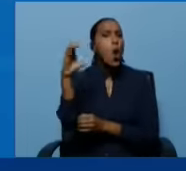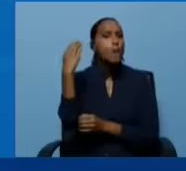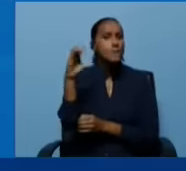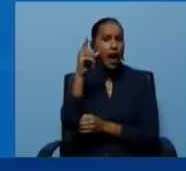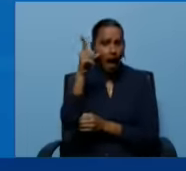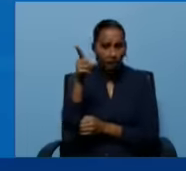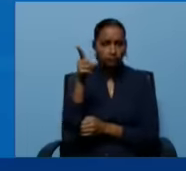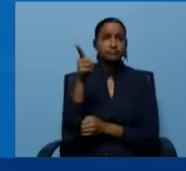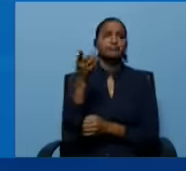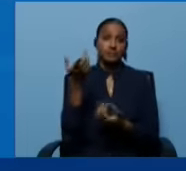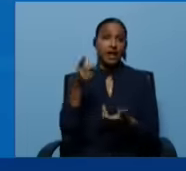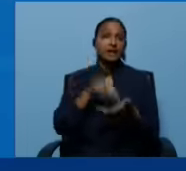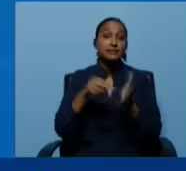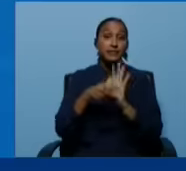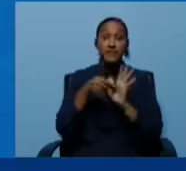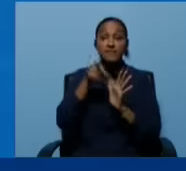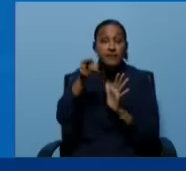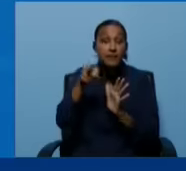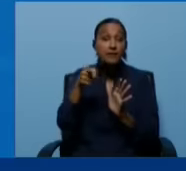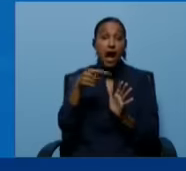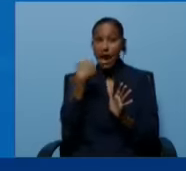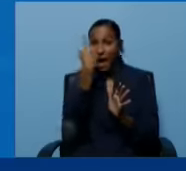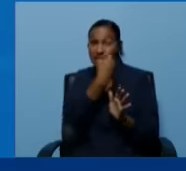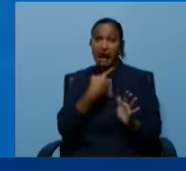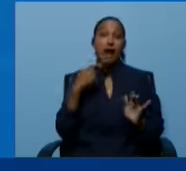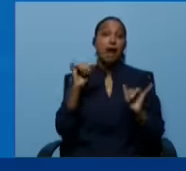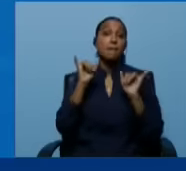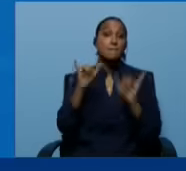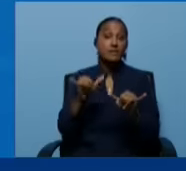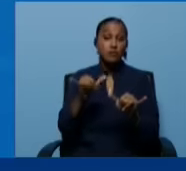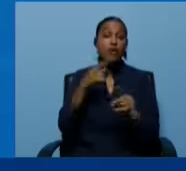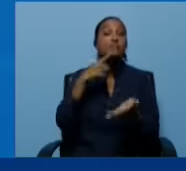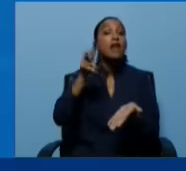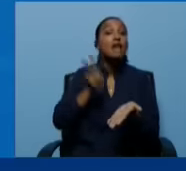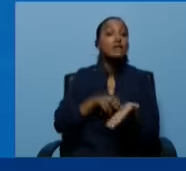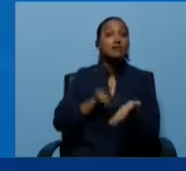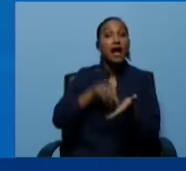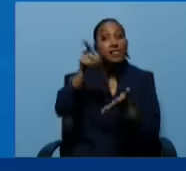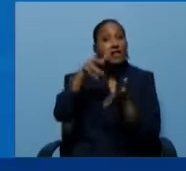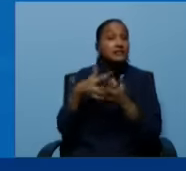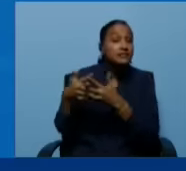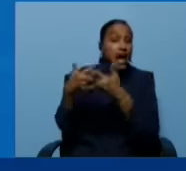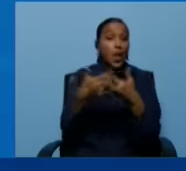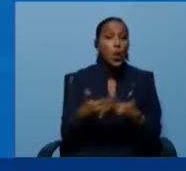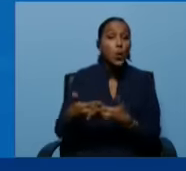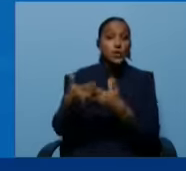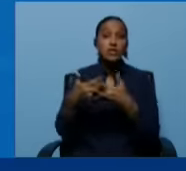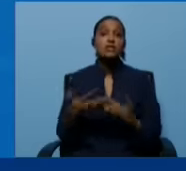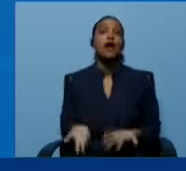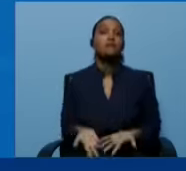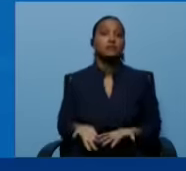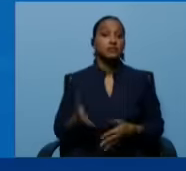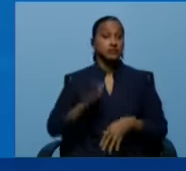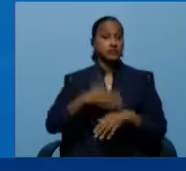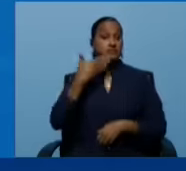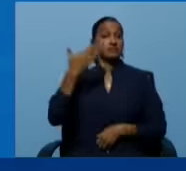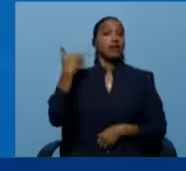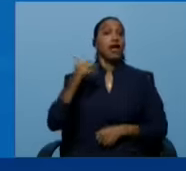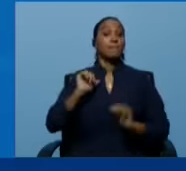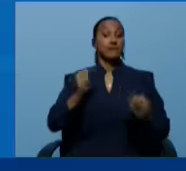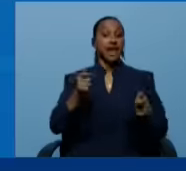Ese es el rostro del imperialismo. En el año 2024, antes de empezar la campaña electoral, intentaron matarme